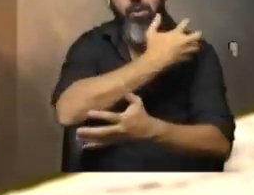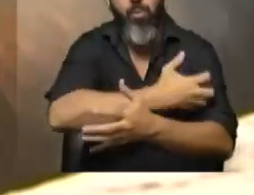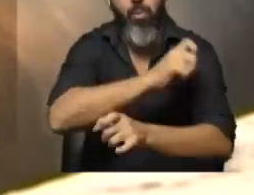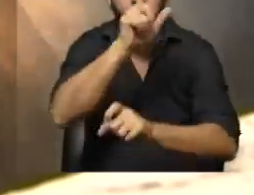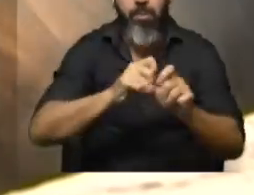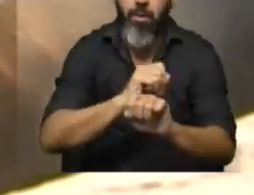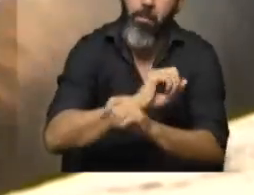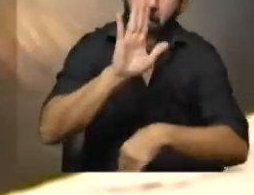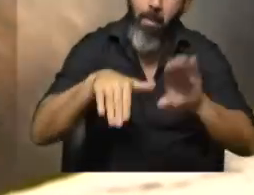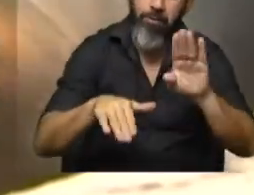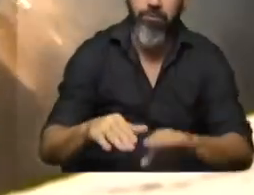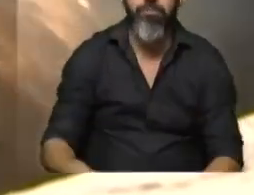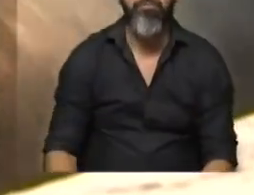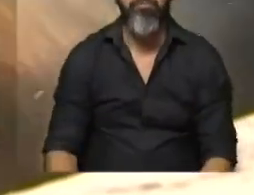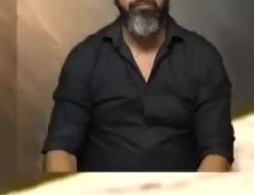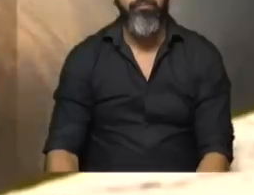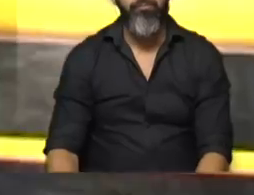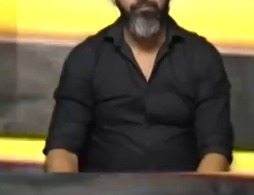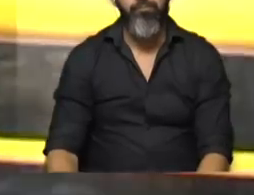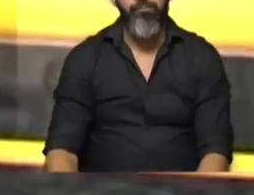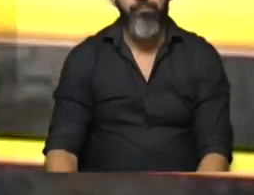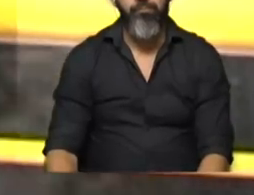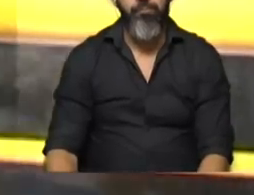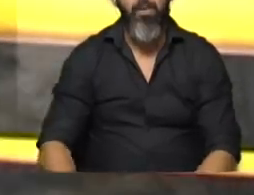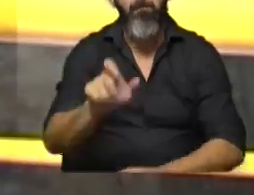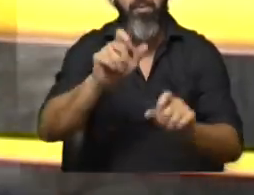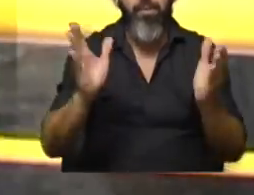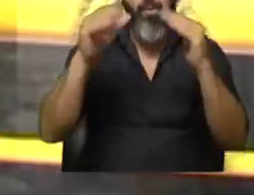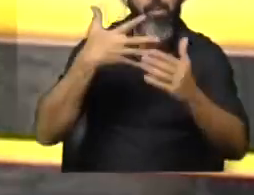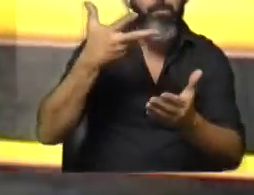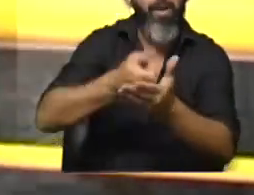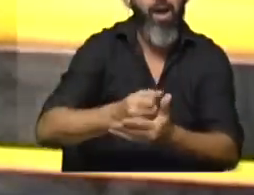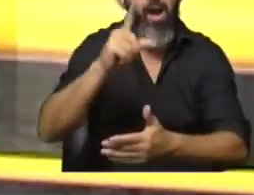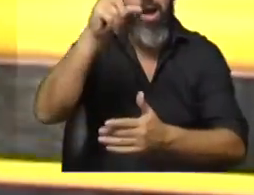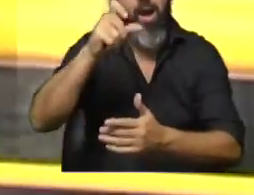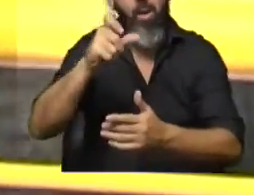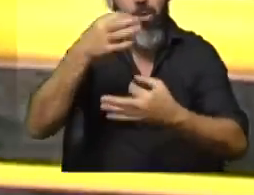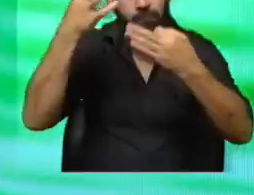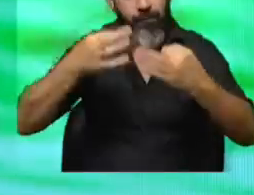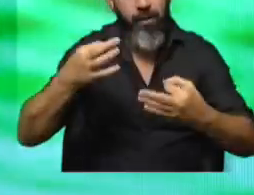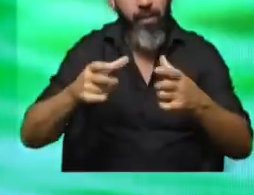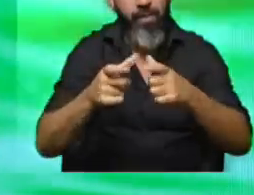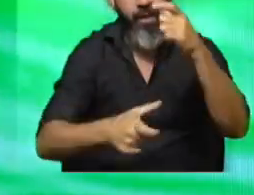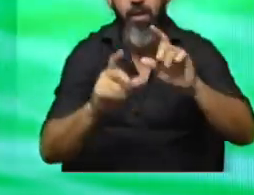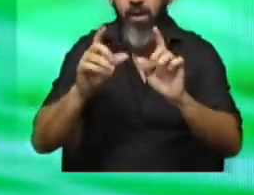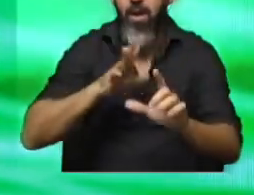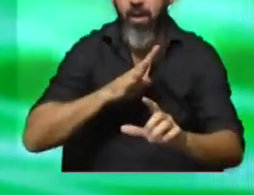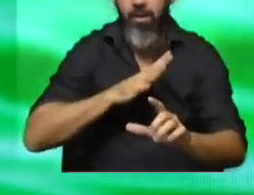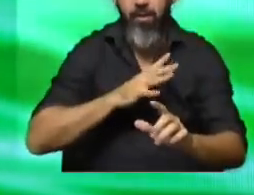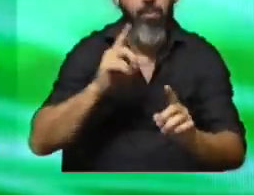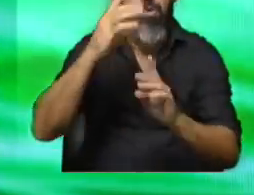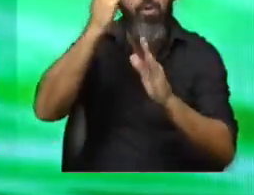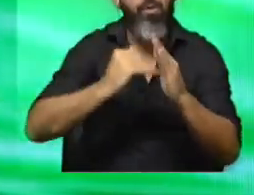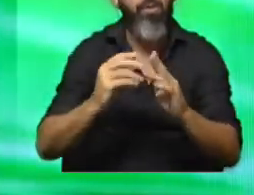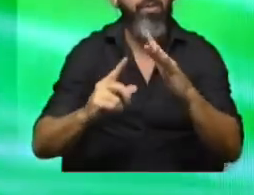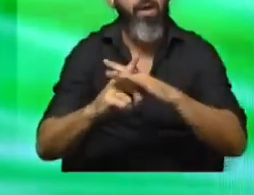y las personas más vulnerables Aunque es allí donde está el tema las personas que no pueden pagar el agua embotellada que la tengan pero no bajar